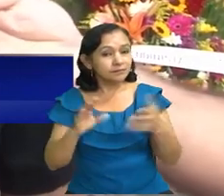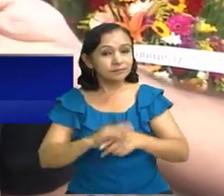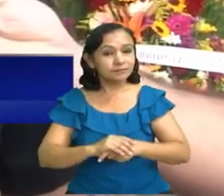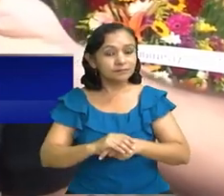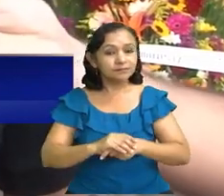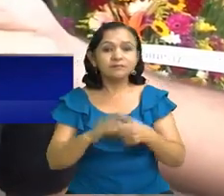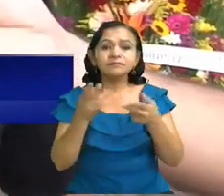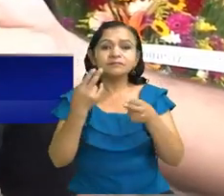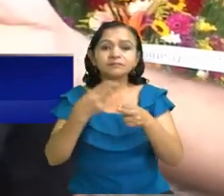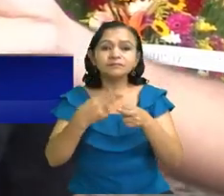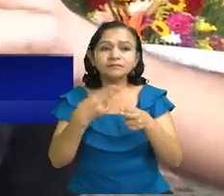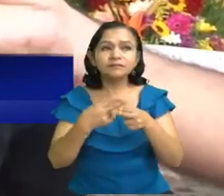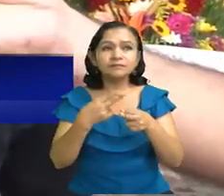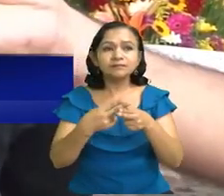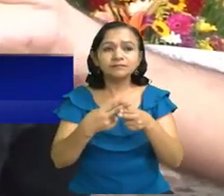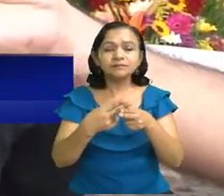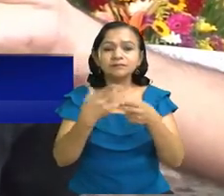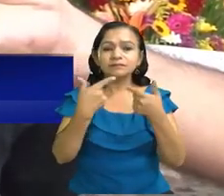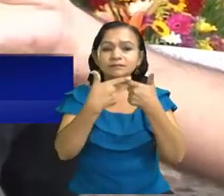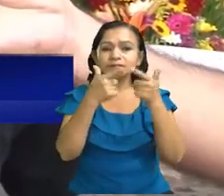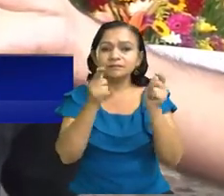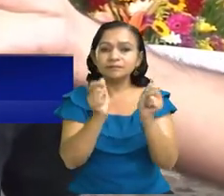lo que era la unidad conservadora.